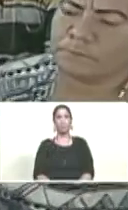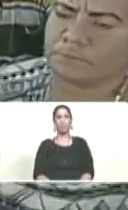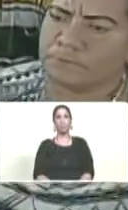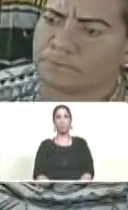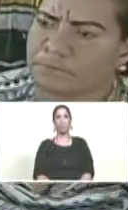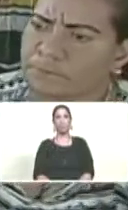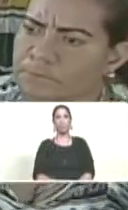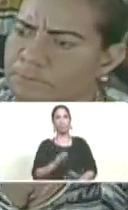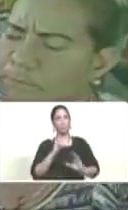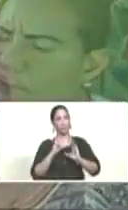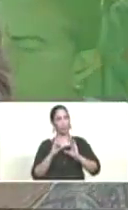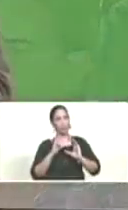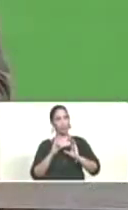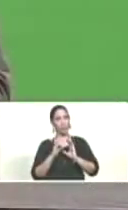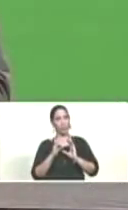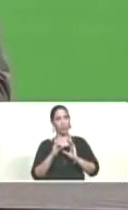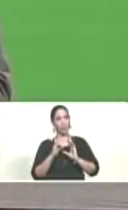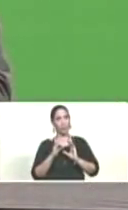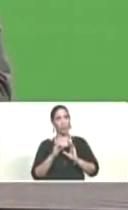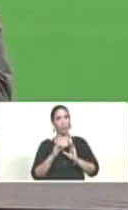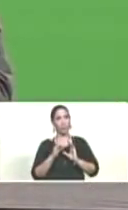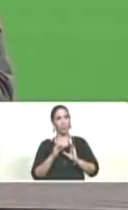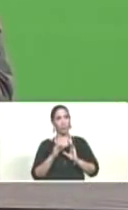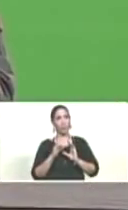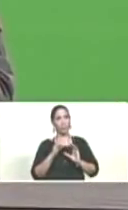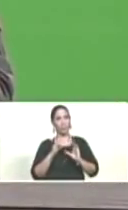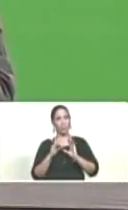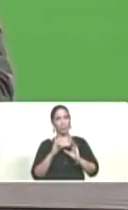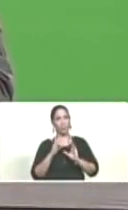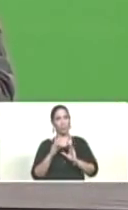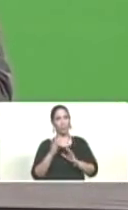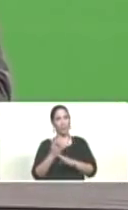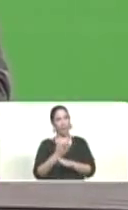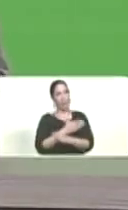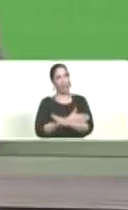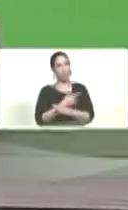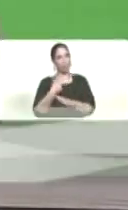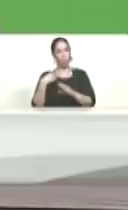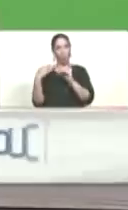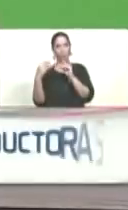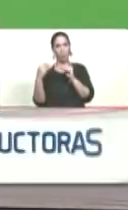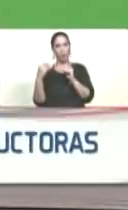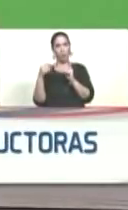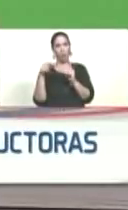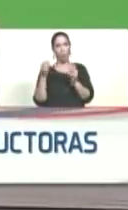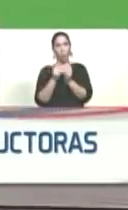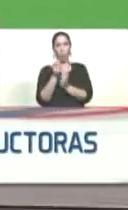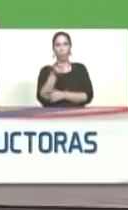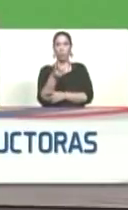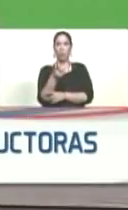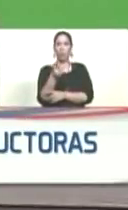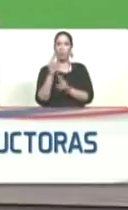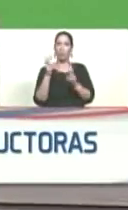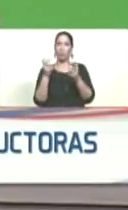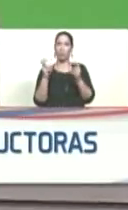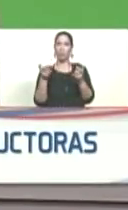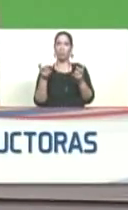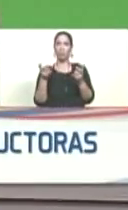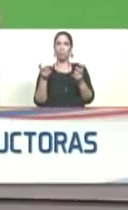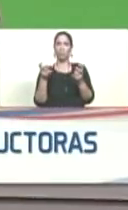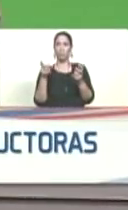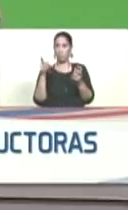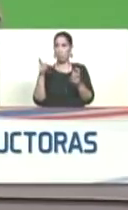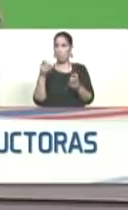Ayer conversamos al presidente temprano, antes de yo hablar con ustedes, sobre este tema, ¿no? Y él me dijo,